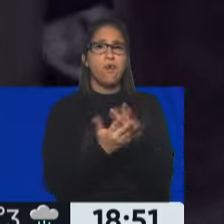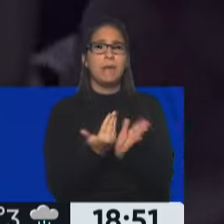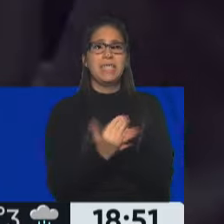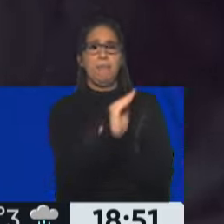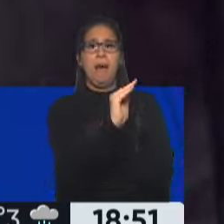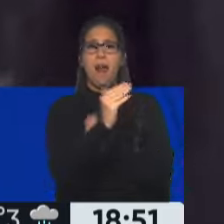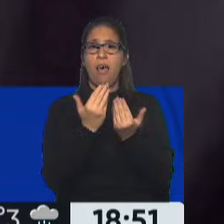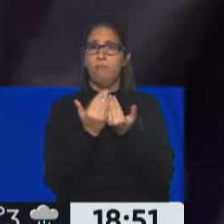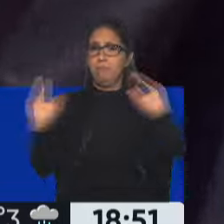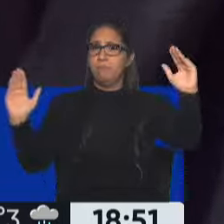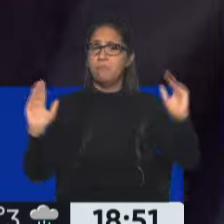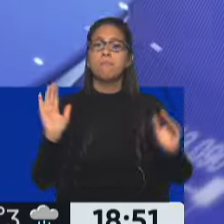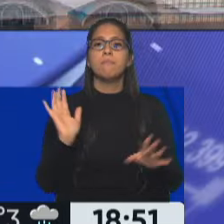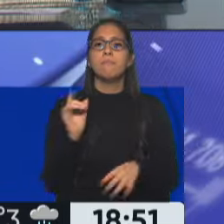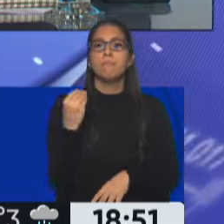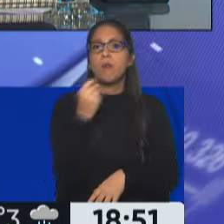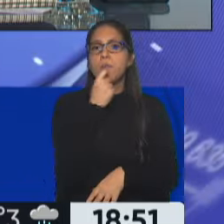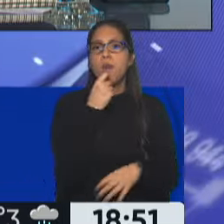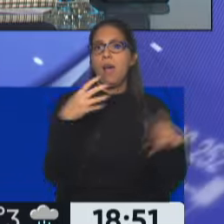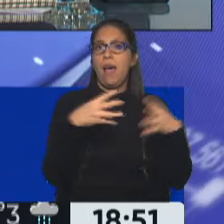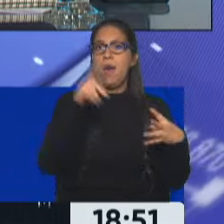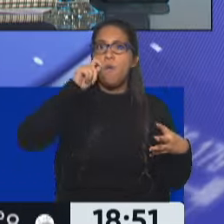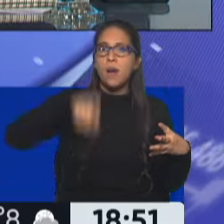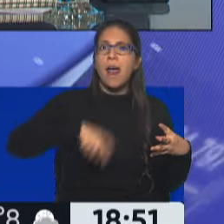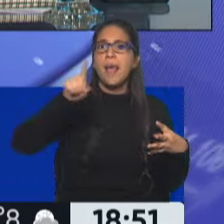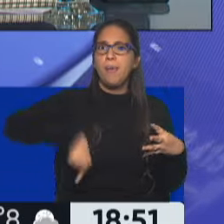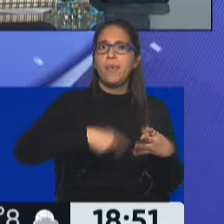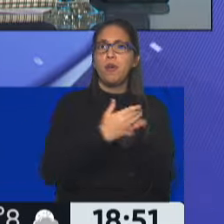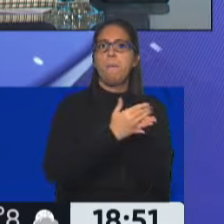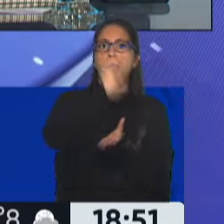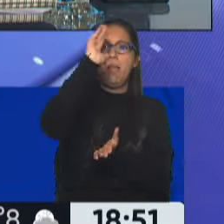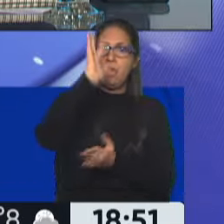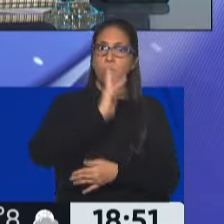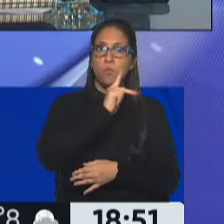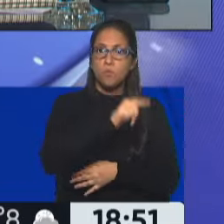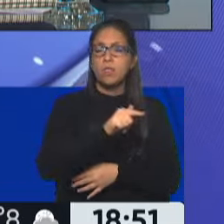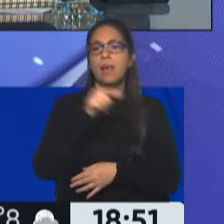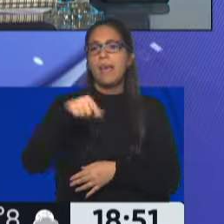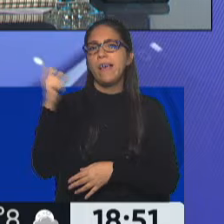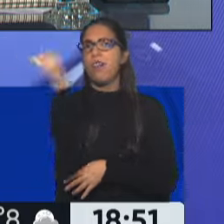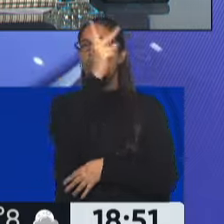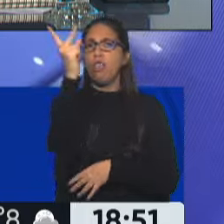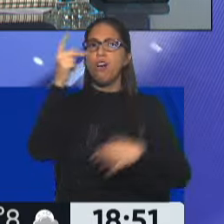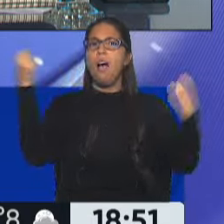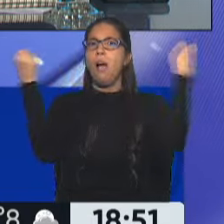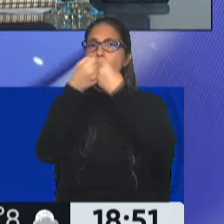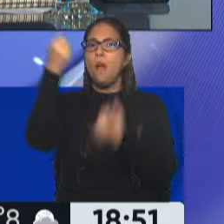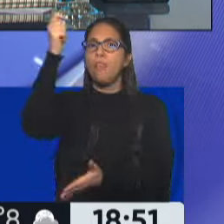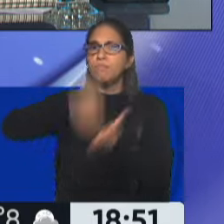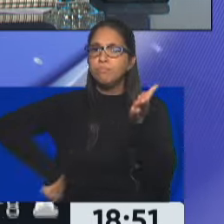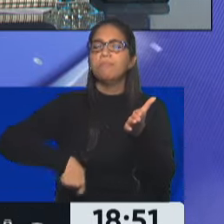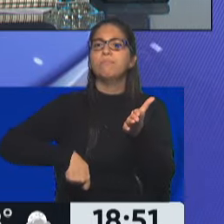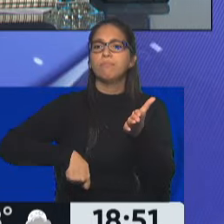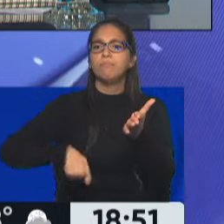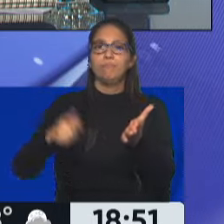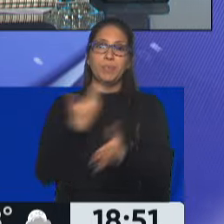fuertemente después de la guerra en Ucrania, y que en este contexto, bueno, firman estos convenios, se da este encuentro que decíamos,